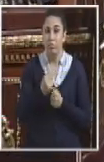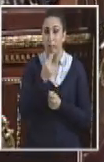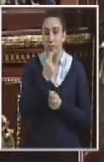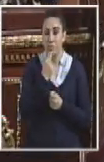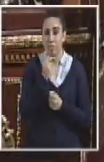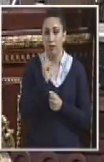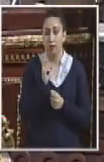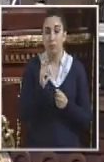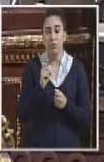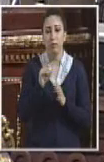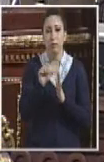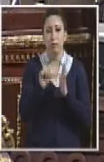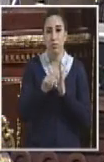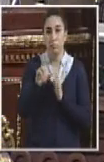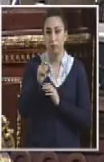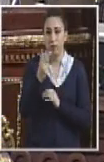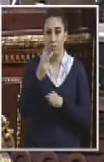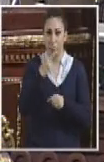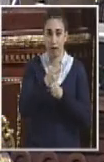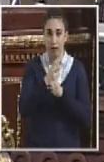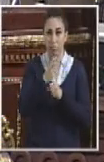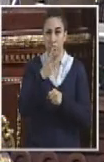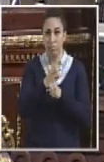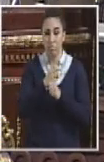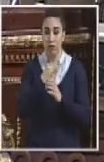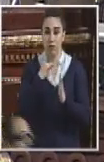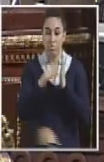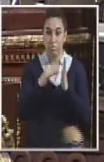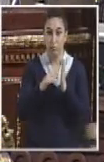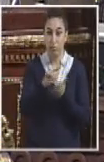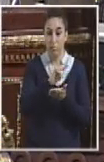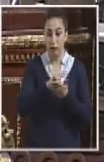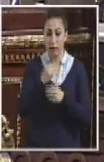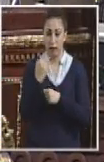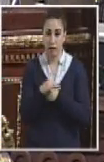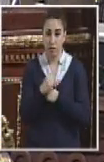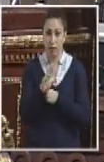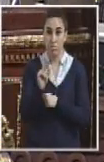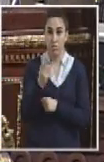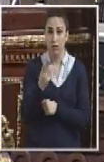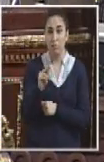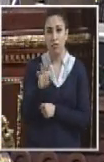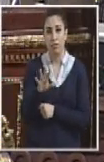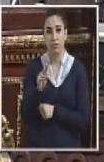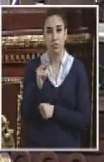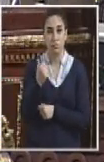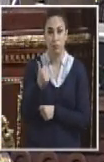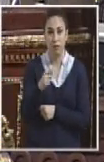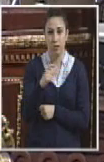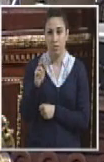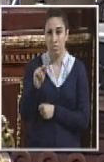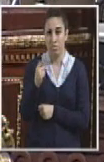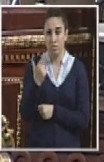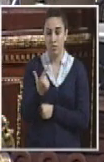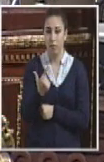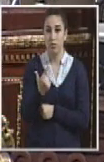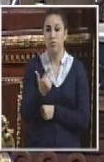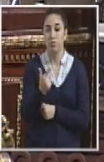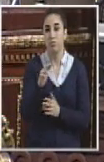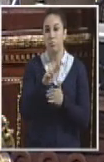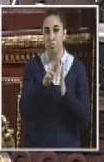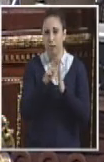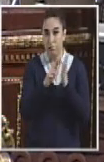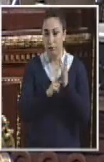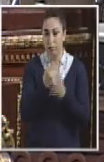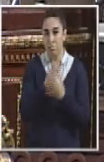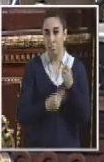los artículos 32, fracciones segunda y 30 de la Ley Orgánica, 84, 85, 86 y 187 del Reglamento ambos